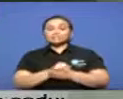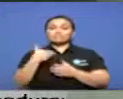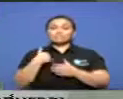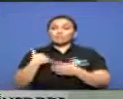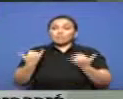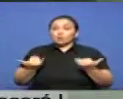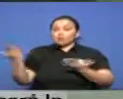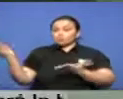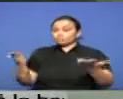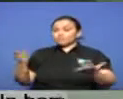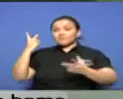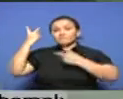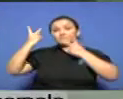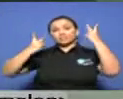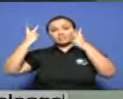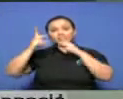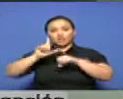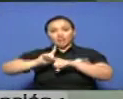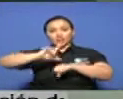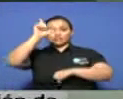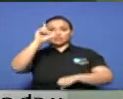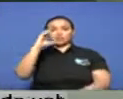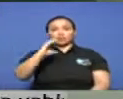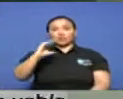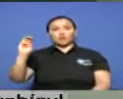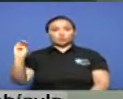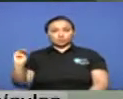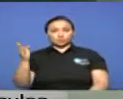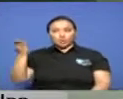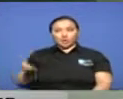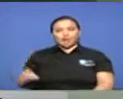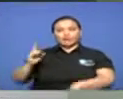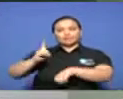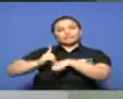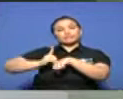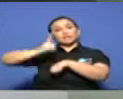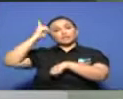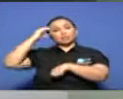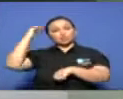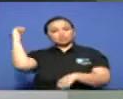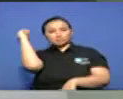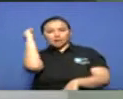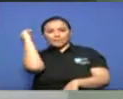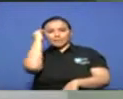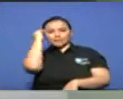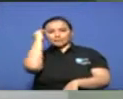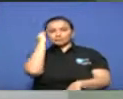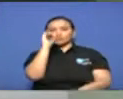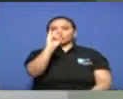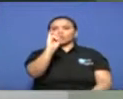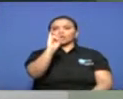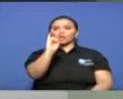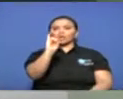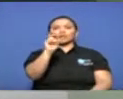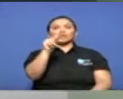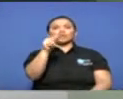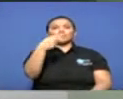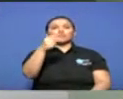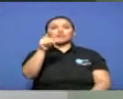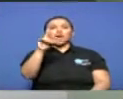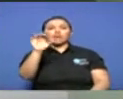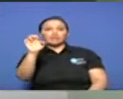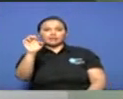visita de el licenciado carlos muñoz él es el director de formación profesional de capacitación de nadie para hablarnos de